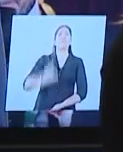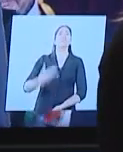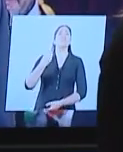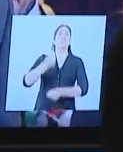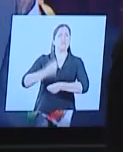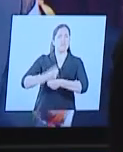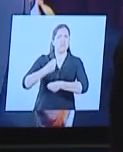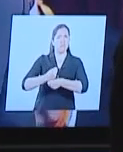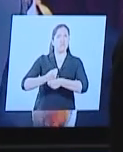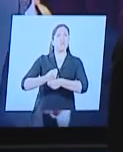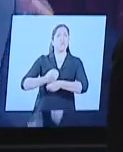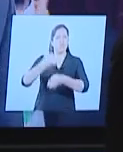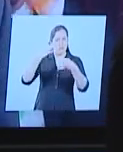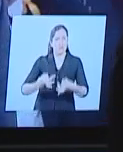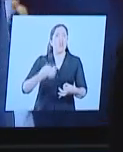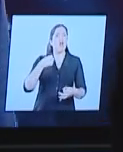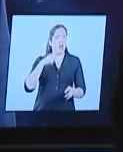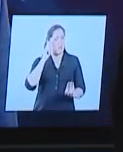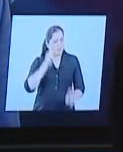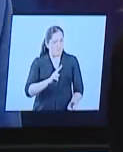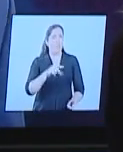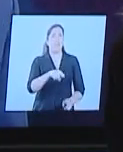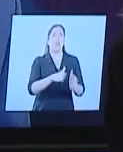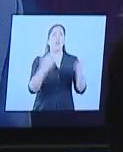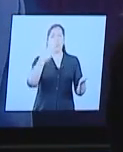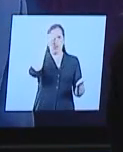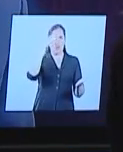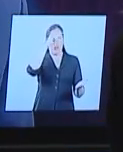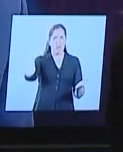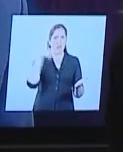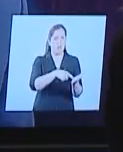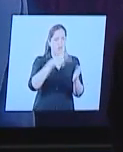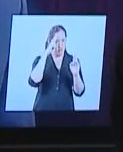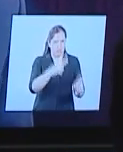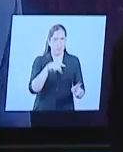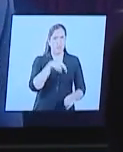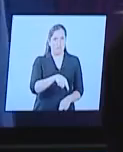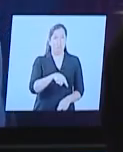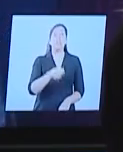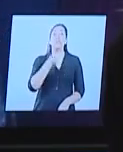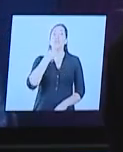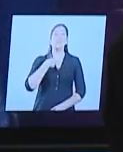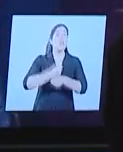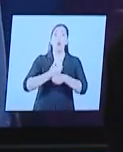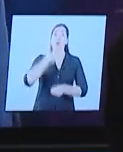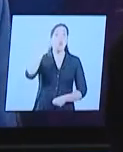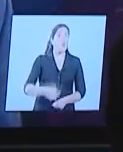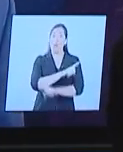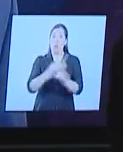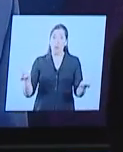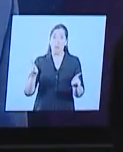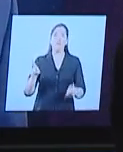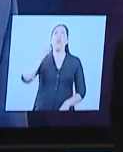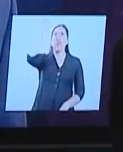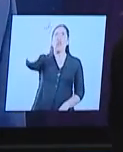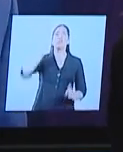equipo, ¿no? Llamaba, por ejemplo, exactamente a aprender el arte del acuerdo, algo que no se experimentó en